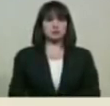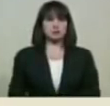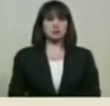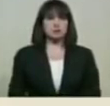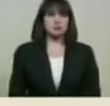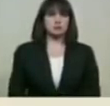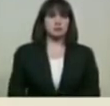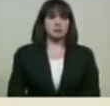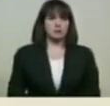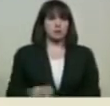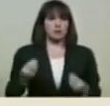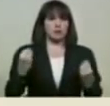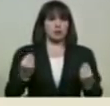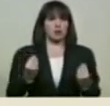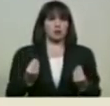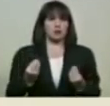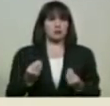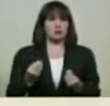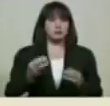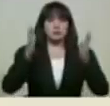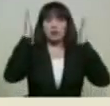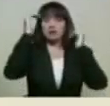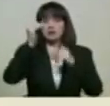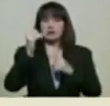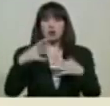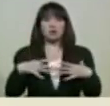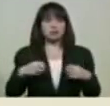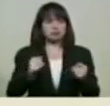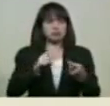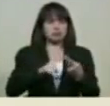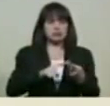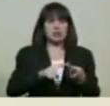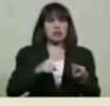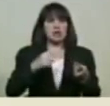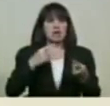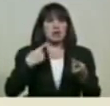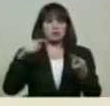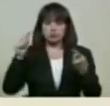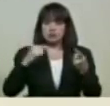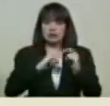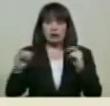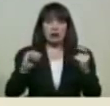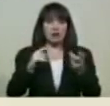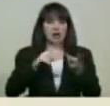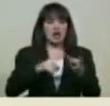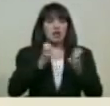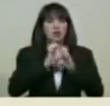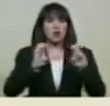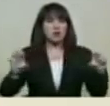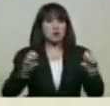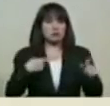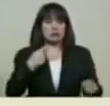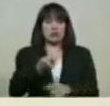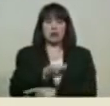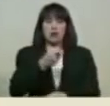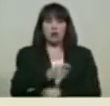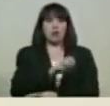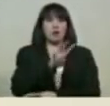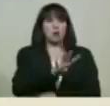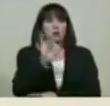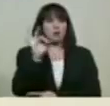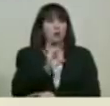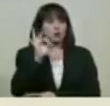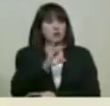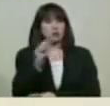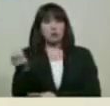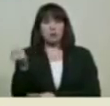Otro de los puntos que fueron abordados acá en el área de la educación, bueno, hemos visto cómo este año se graduó un 4% más